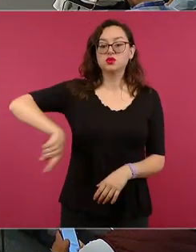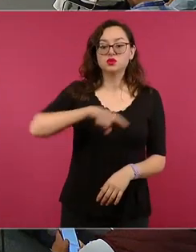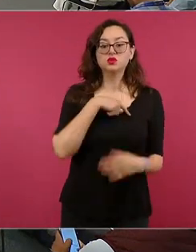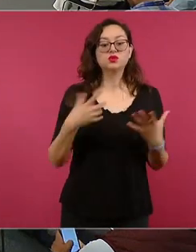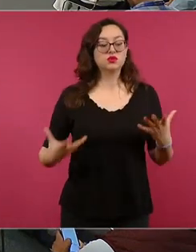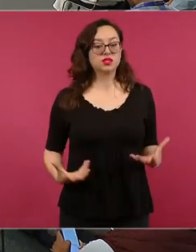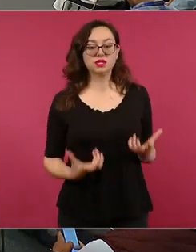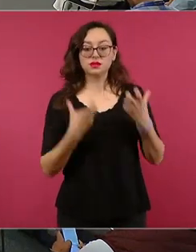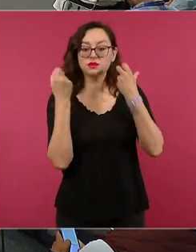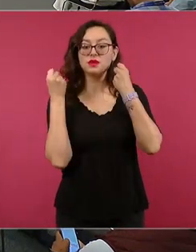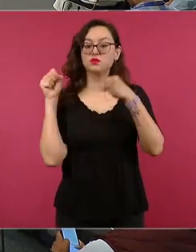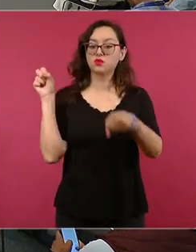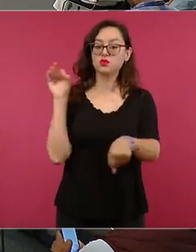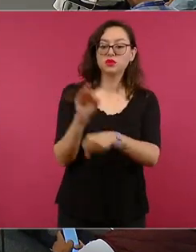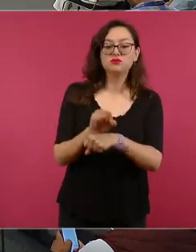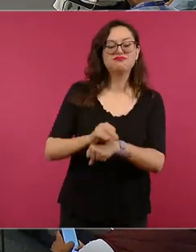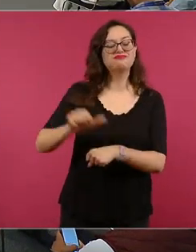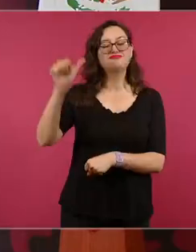siempre.